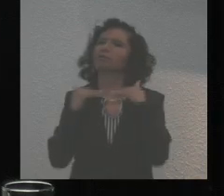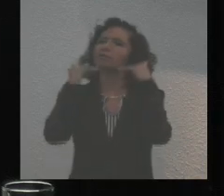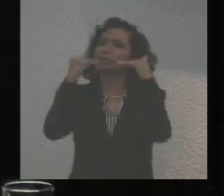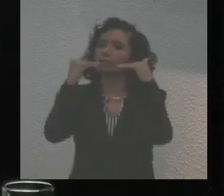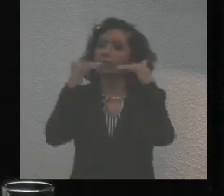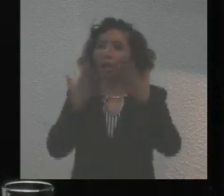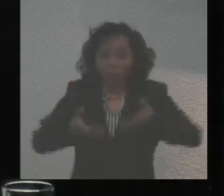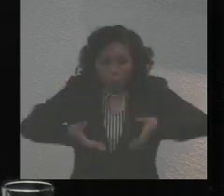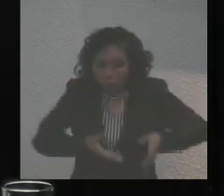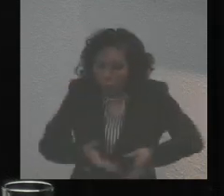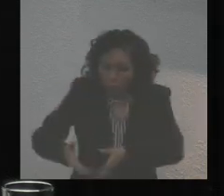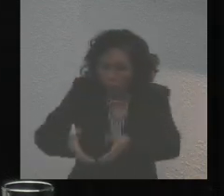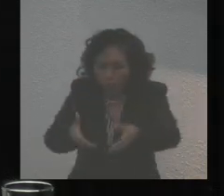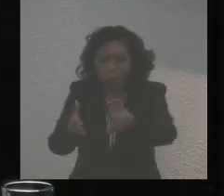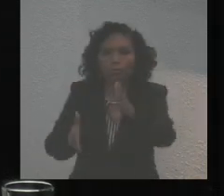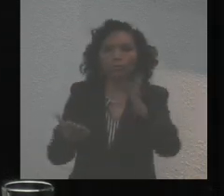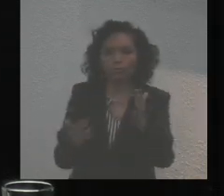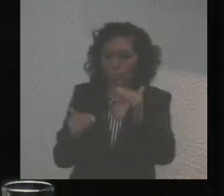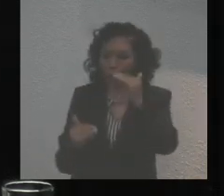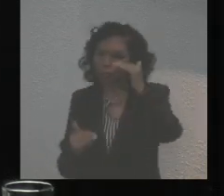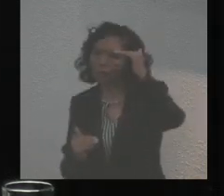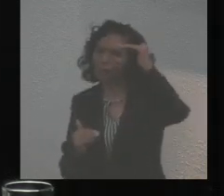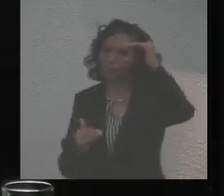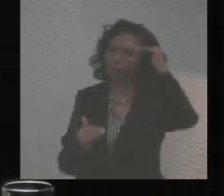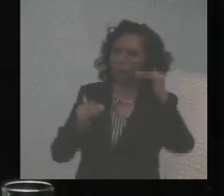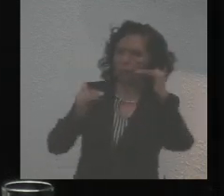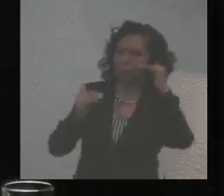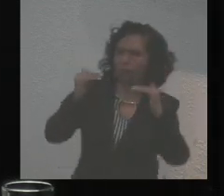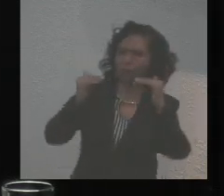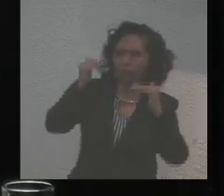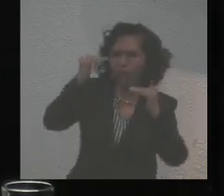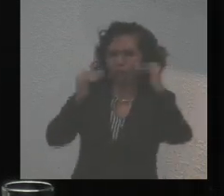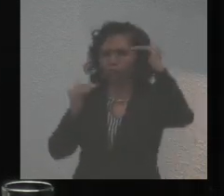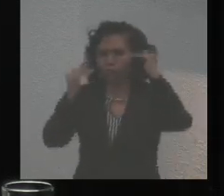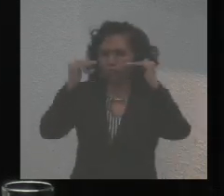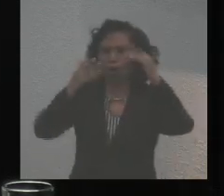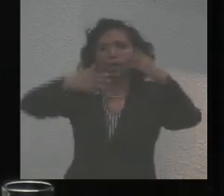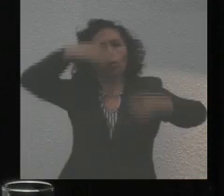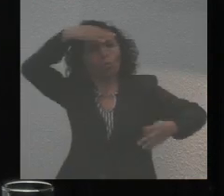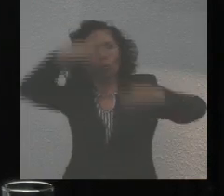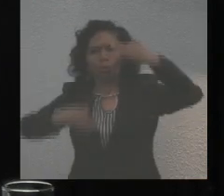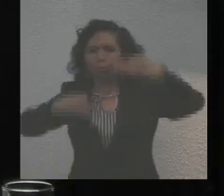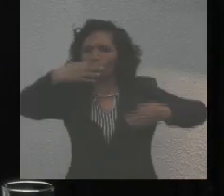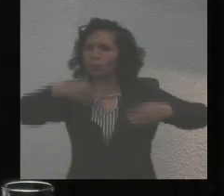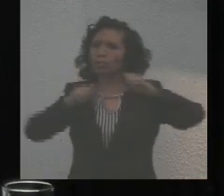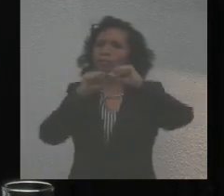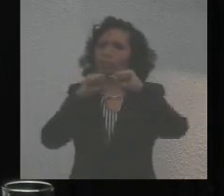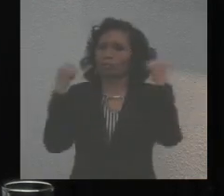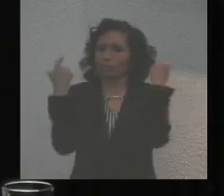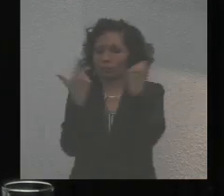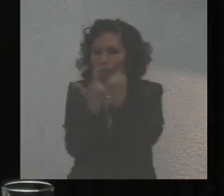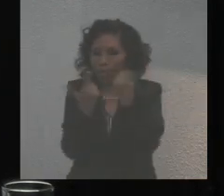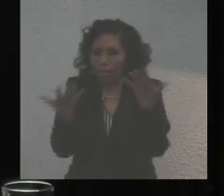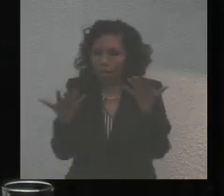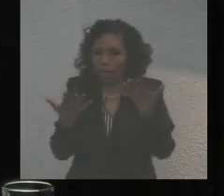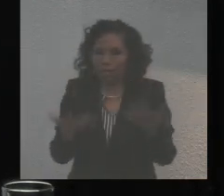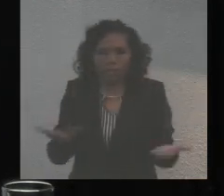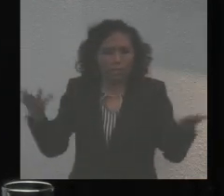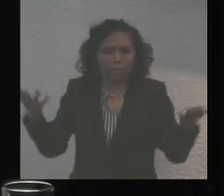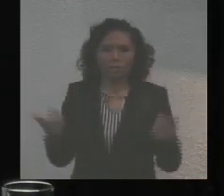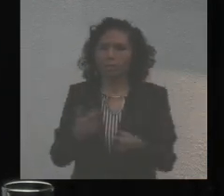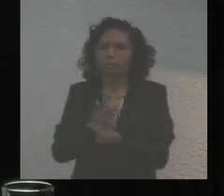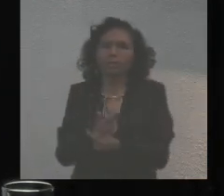construcción, estos caminos de igualdad, estos caminos de justicia social en una tierra que llegaba a unirse a la Federación de la mano de